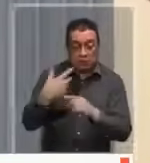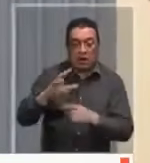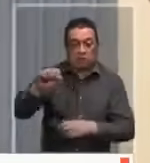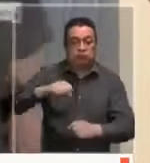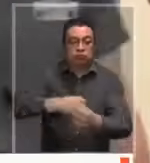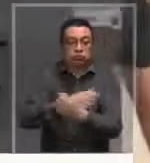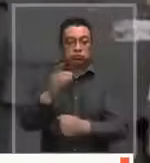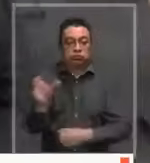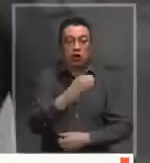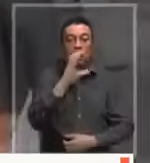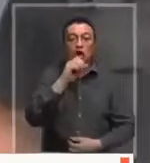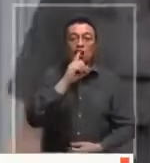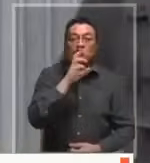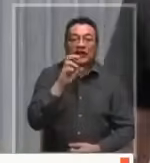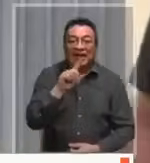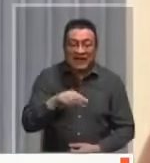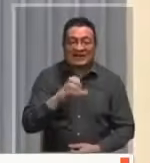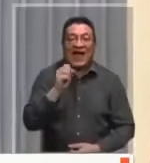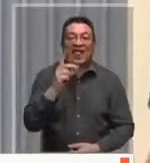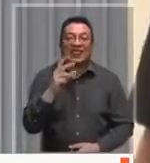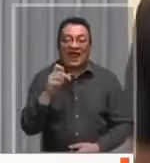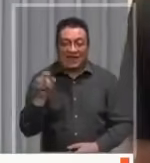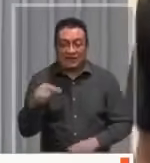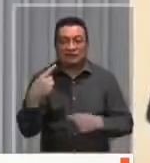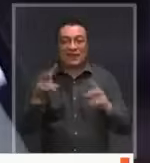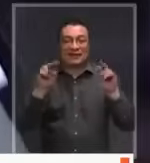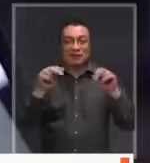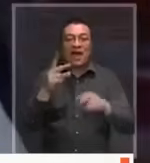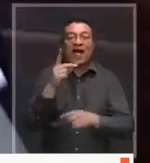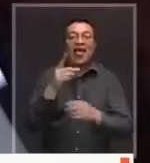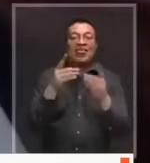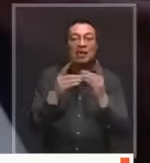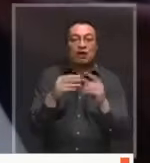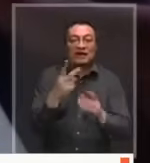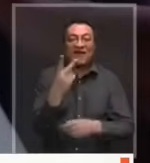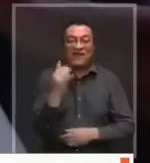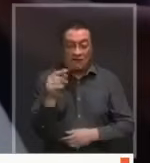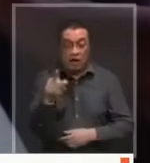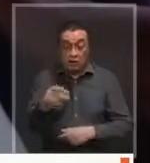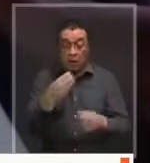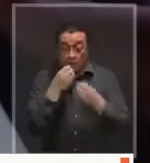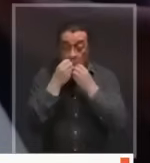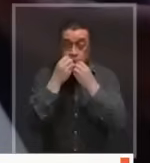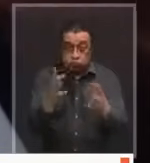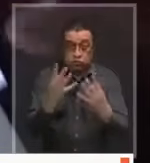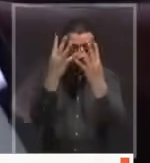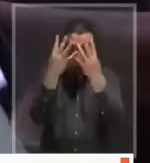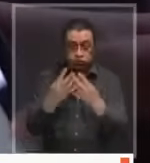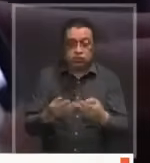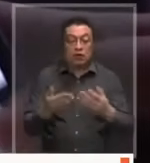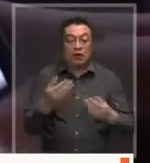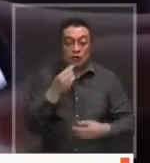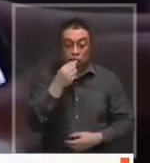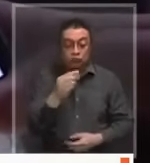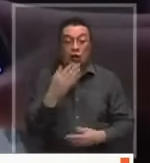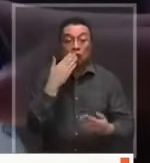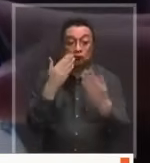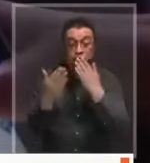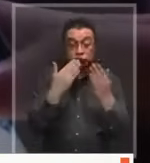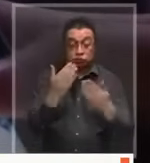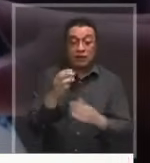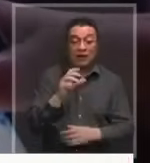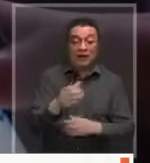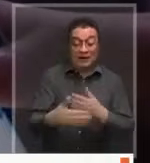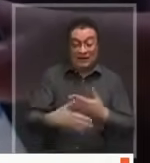a Carlos Contreras y Daniel Andrade por el caso Democracia Viva, la ex autoridad rompió el silencio desde la cárcel. En conversación con La